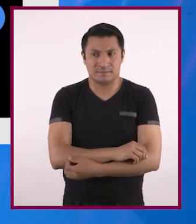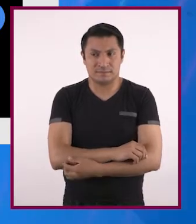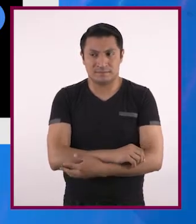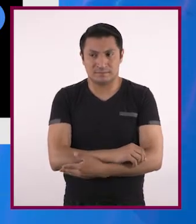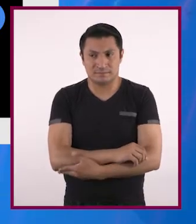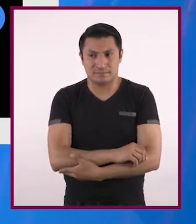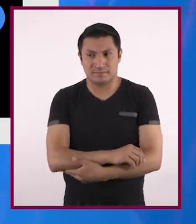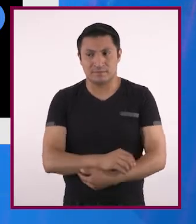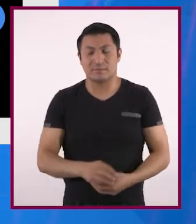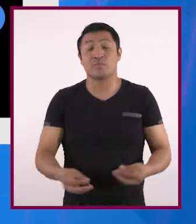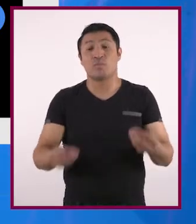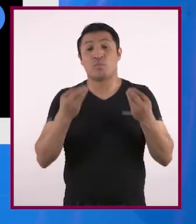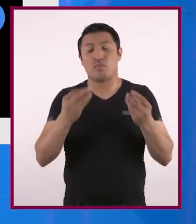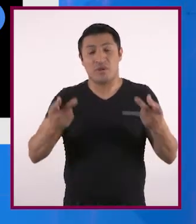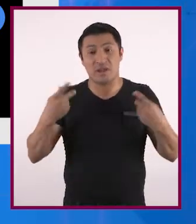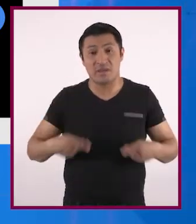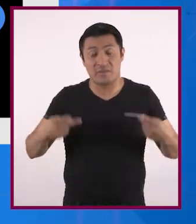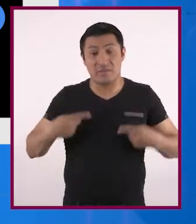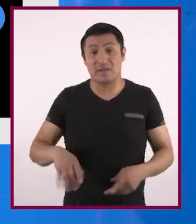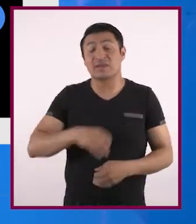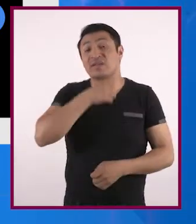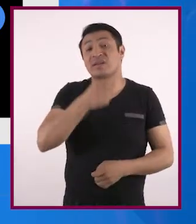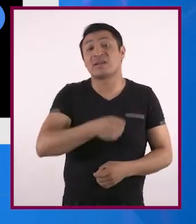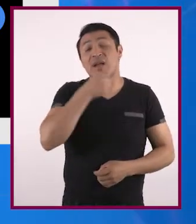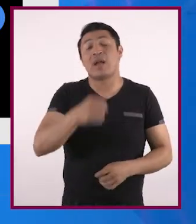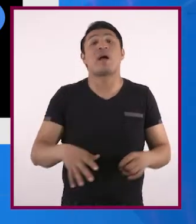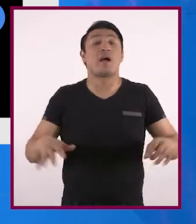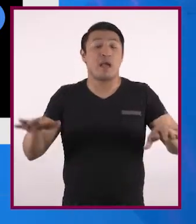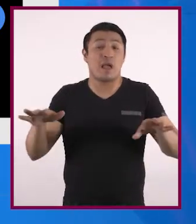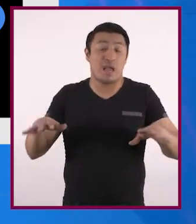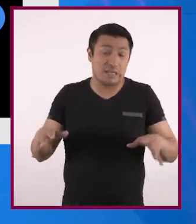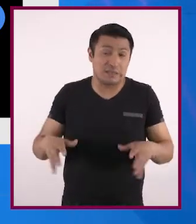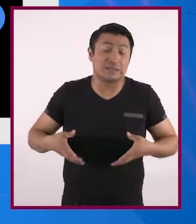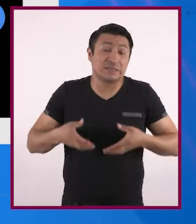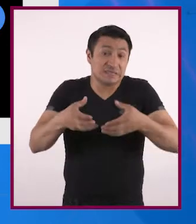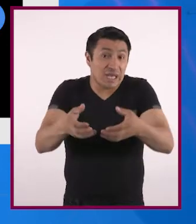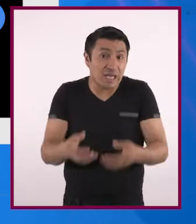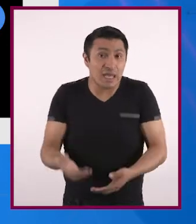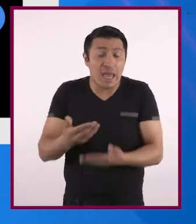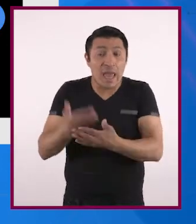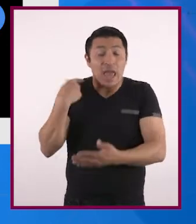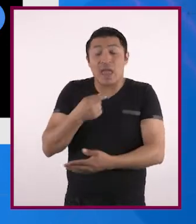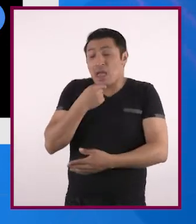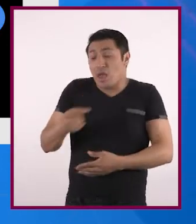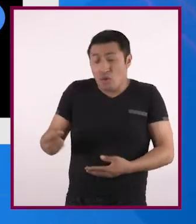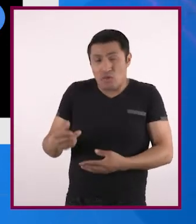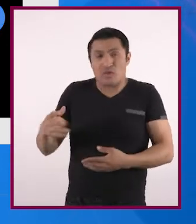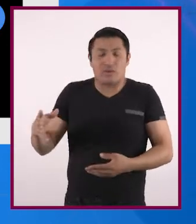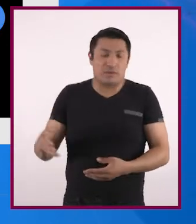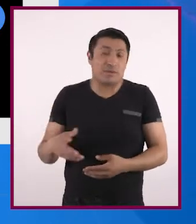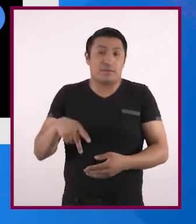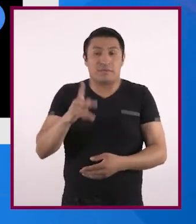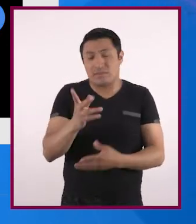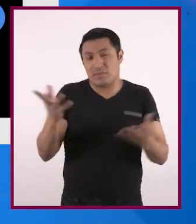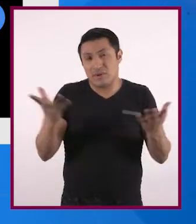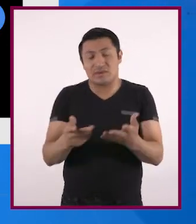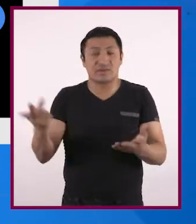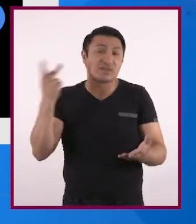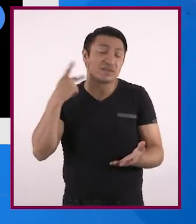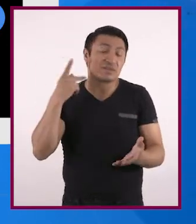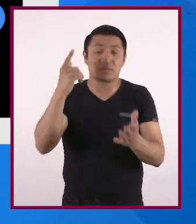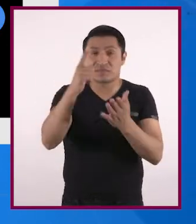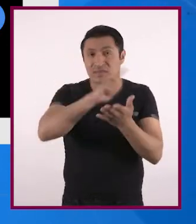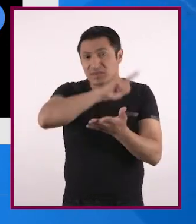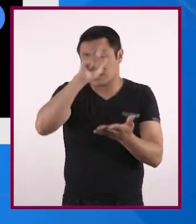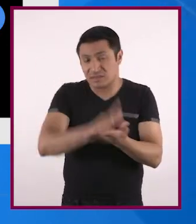personas mayores. Está cambiando en ese sentido. Antes eran niños y niñas, hubo políticas públicas que resolvieron ese